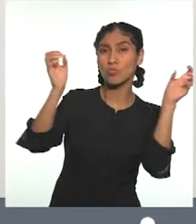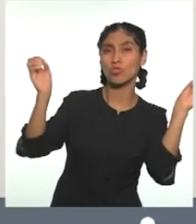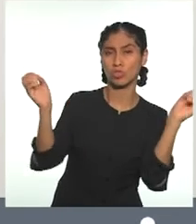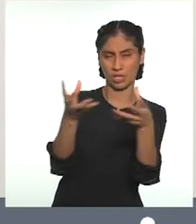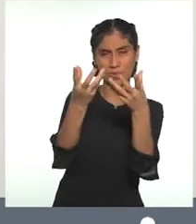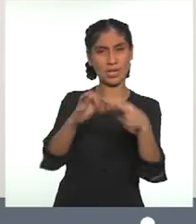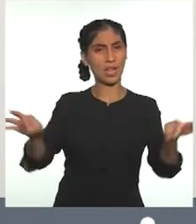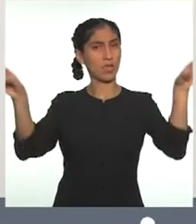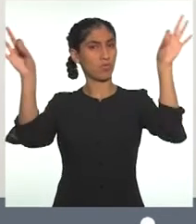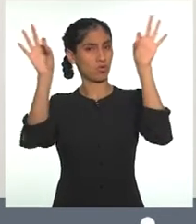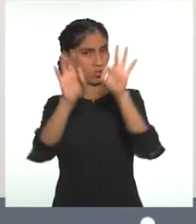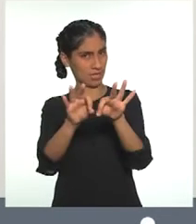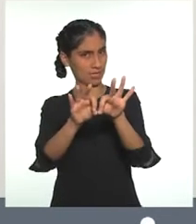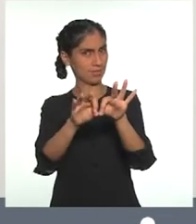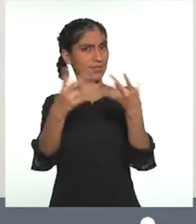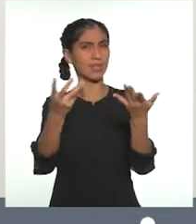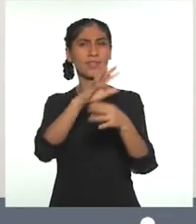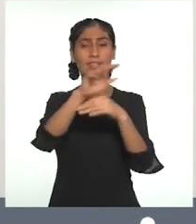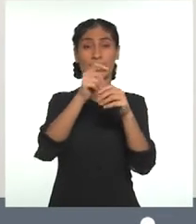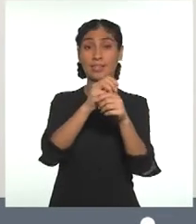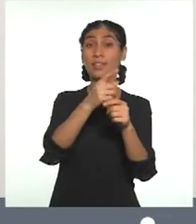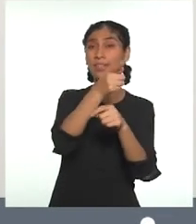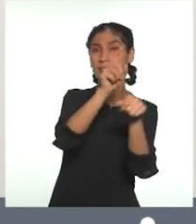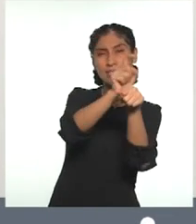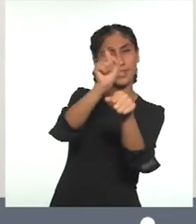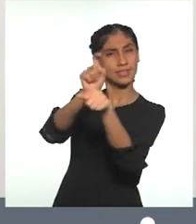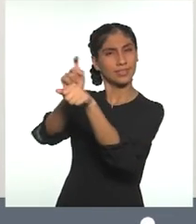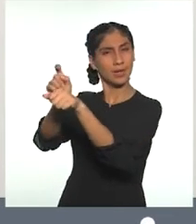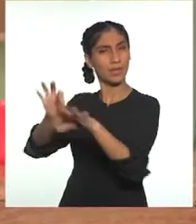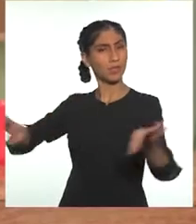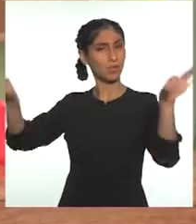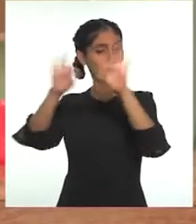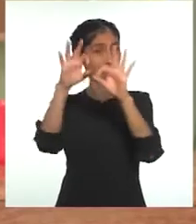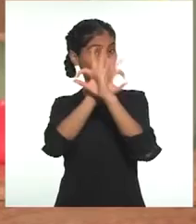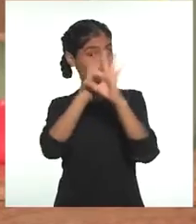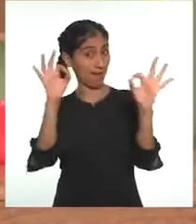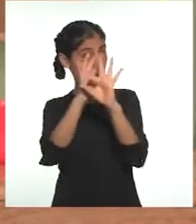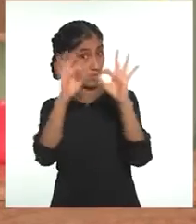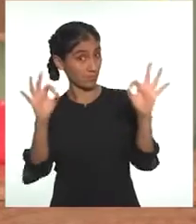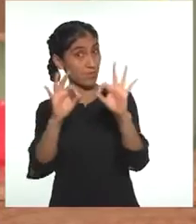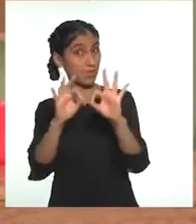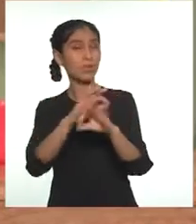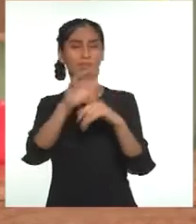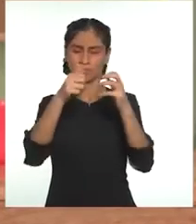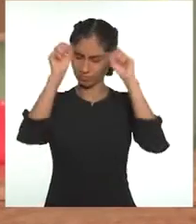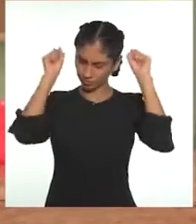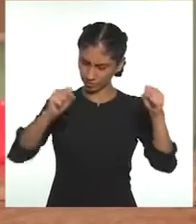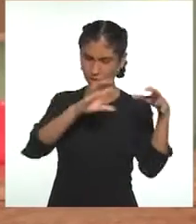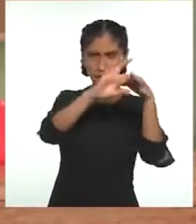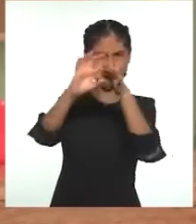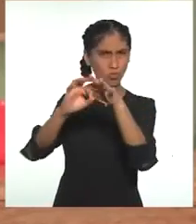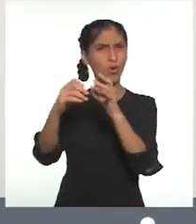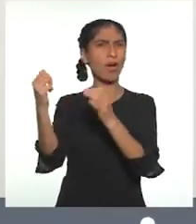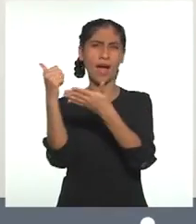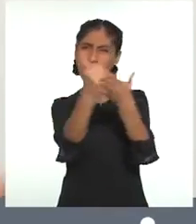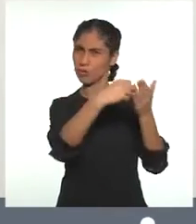educación sanitaria para mejorar los hábitos de higiene. Así es, la unión hace la